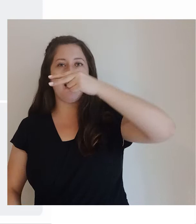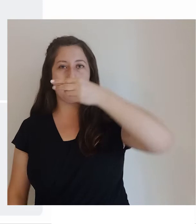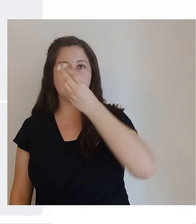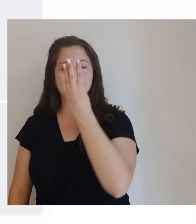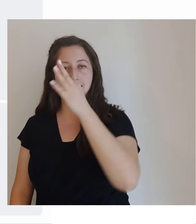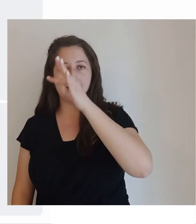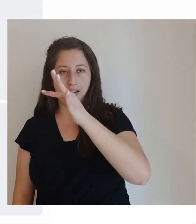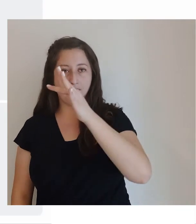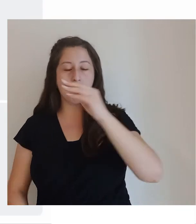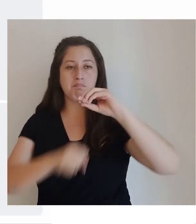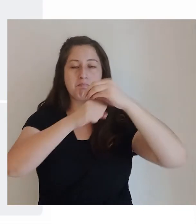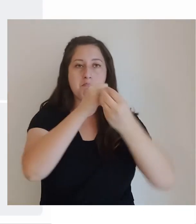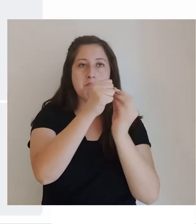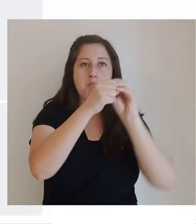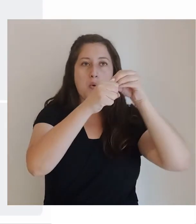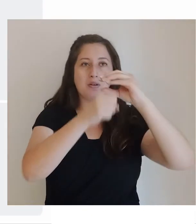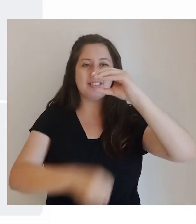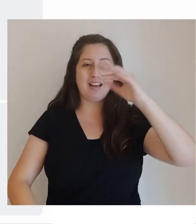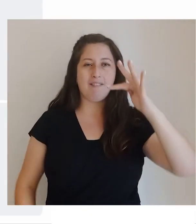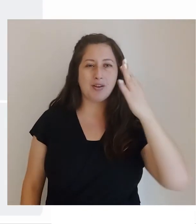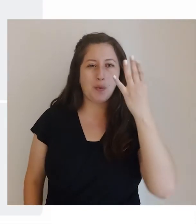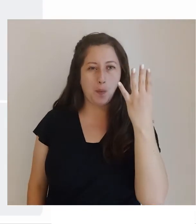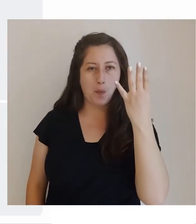y tetrafluoruro metano?